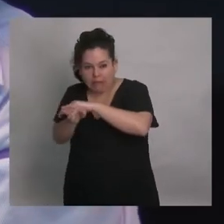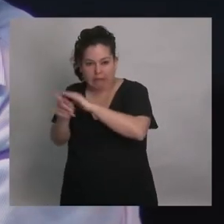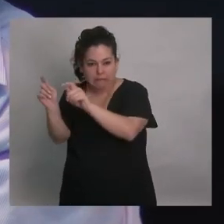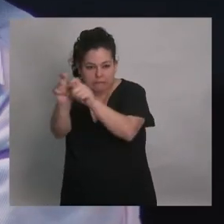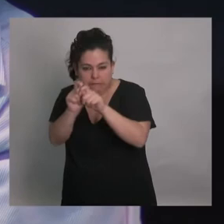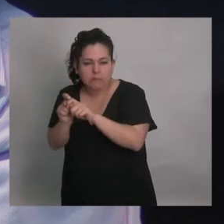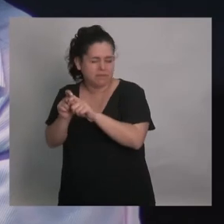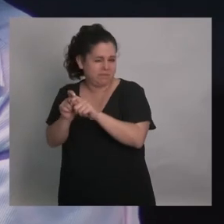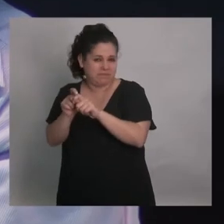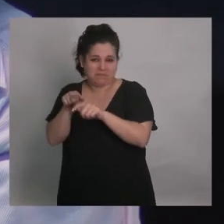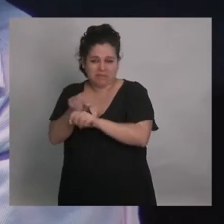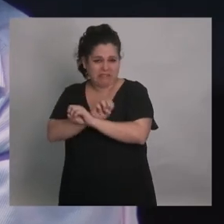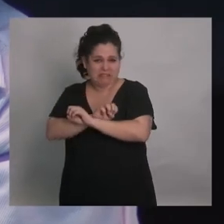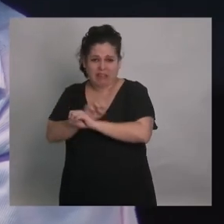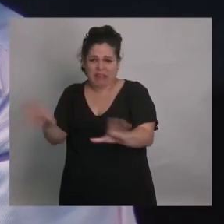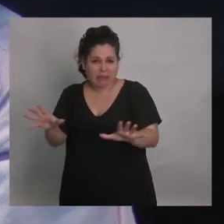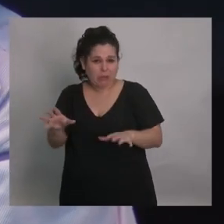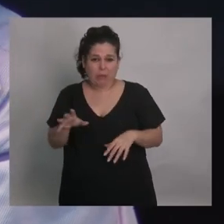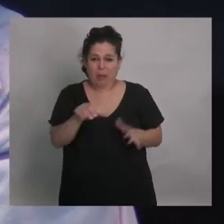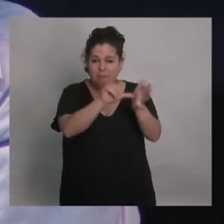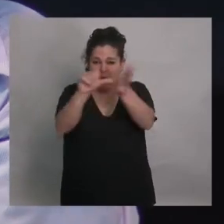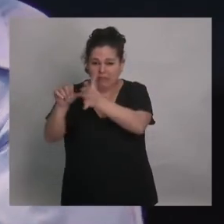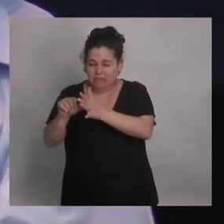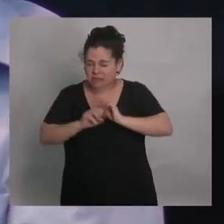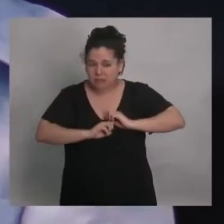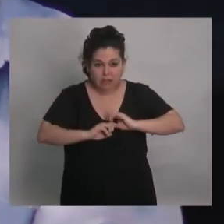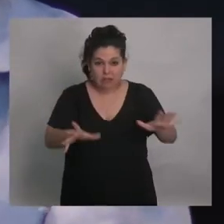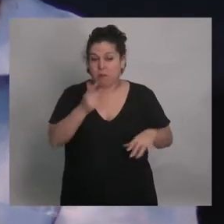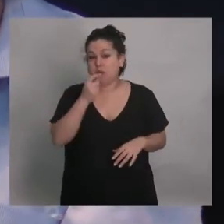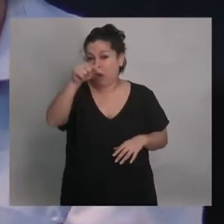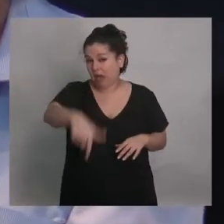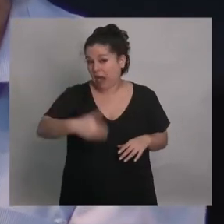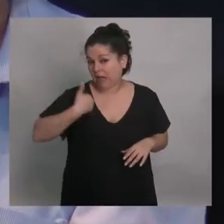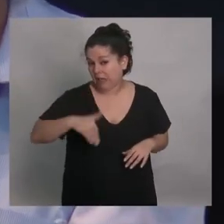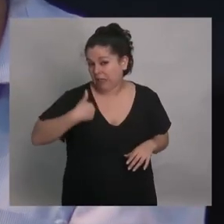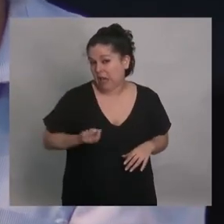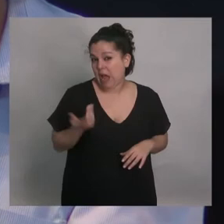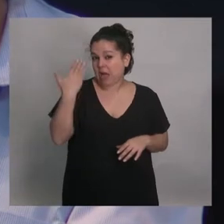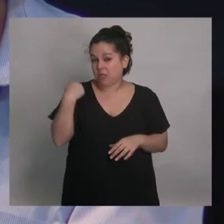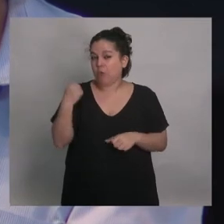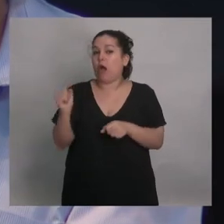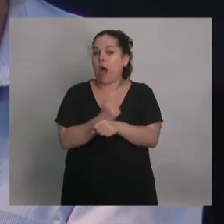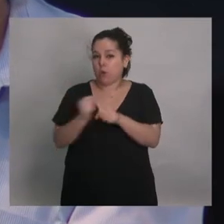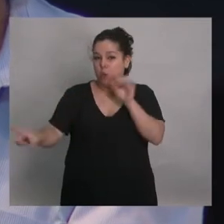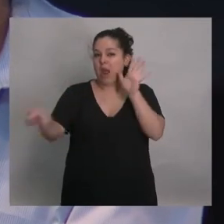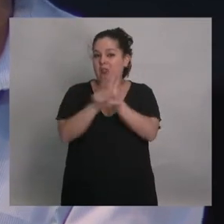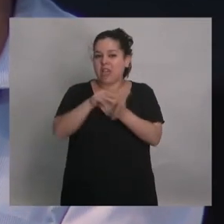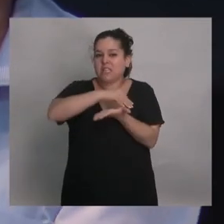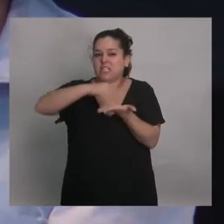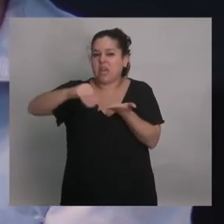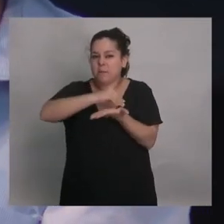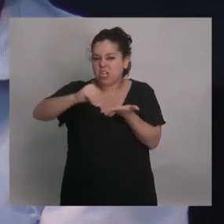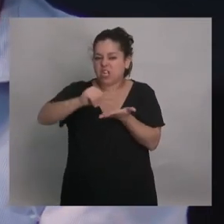es tremendo lo que está pasando con los pueblos aquí en argentina hace poco aprobaron la ley de semillas transgénicas